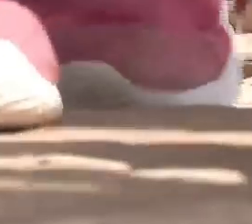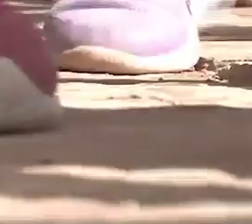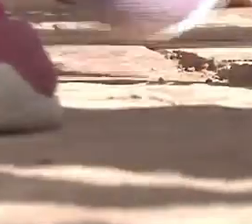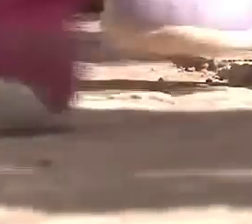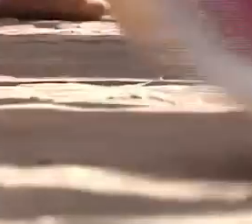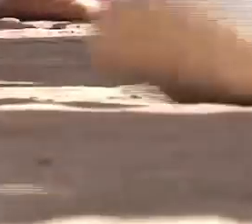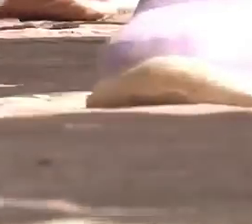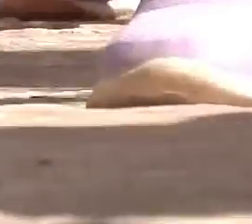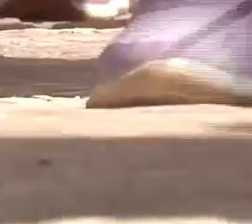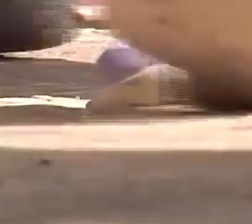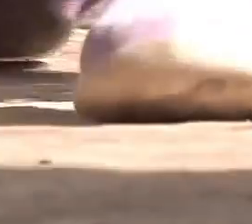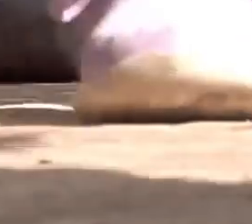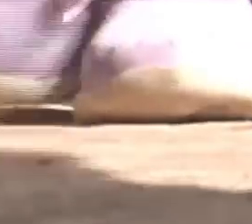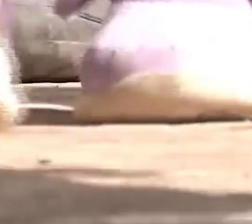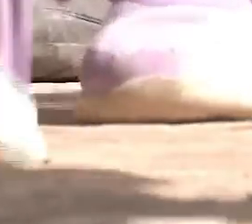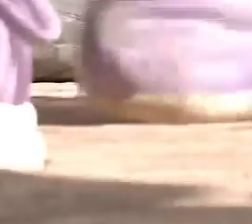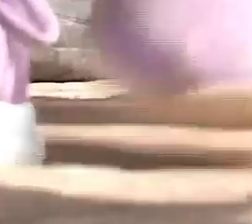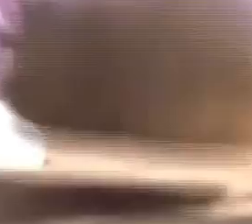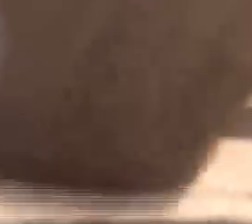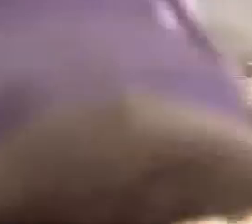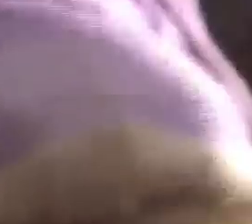Chamica.